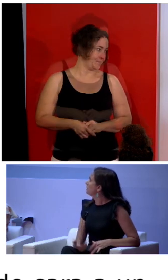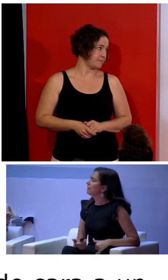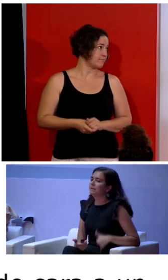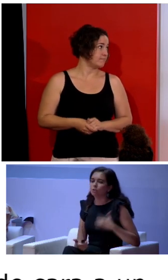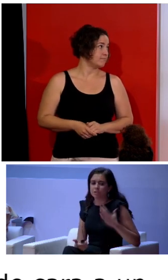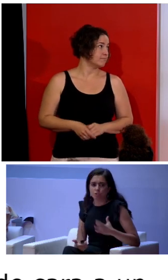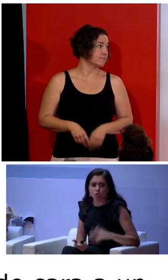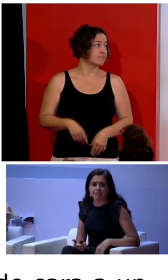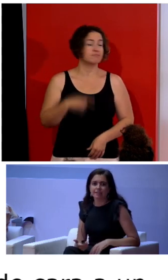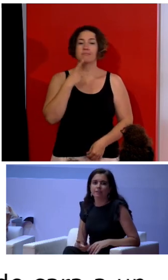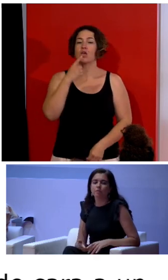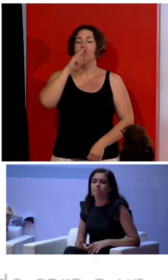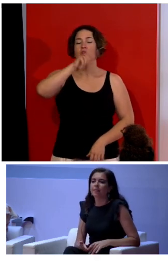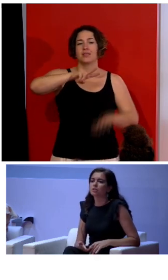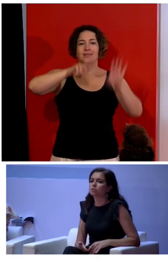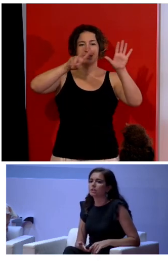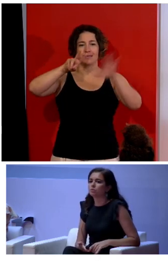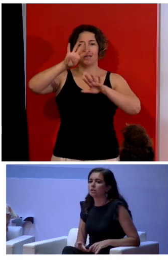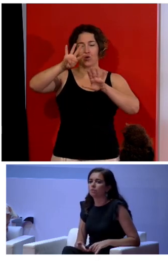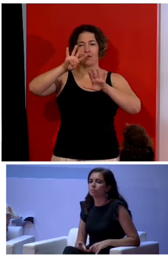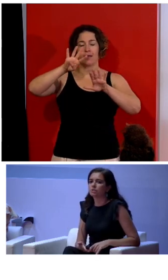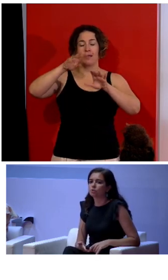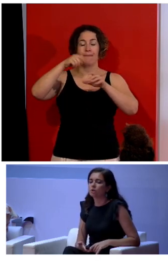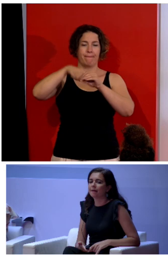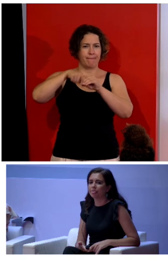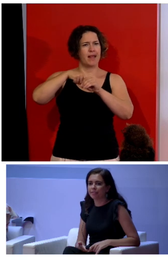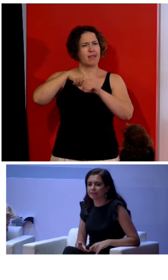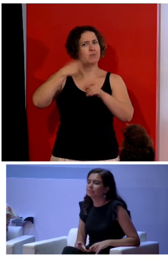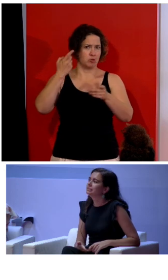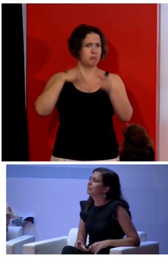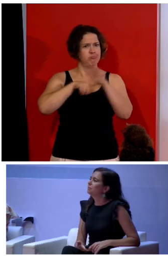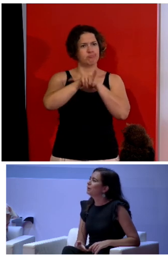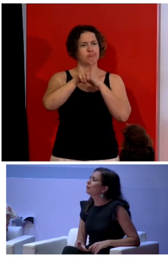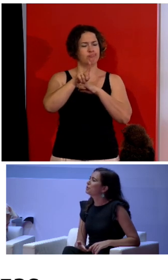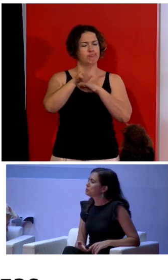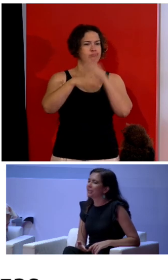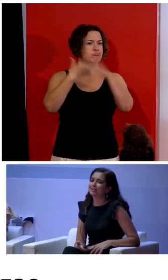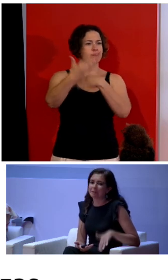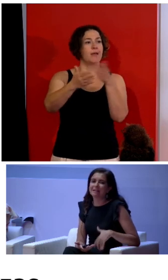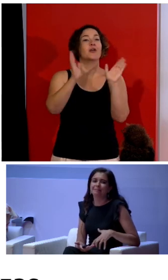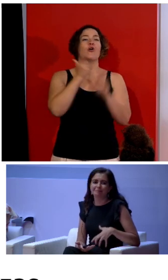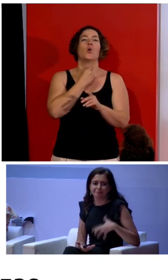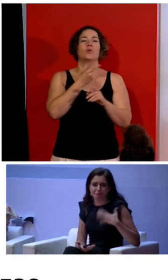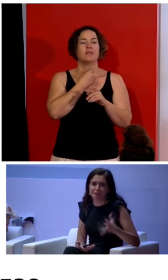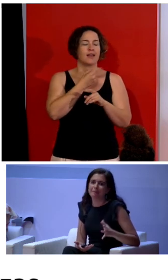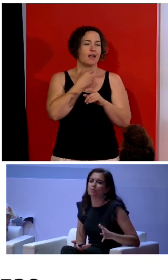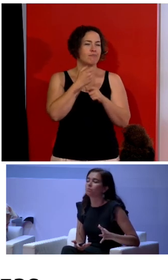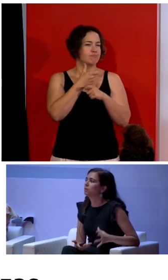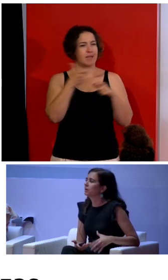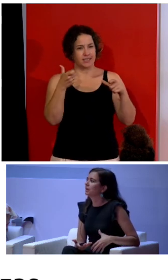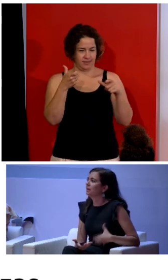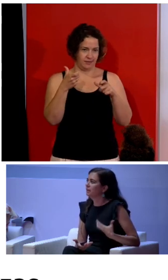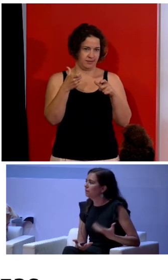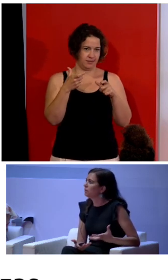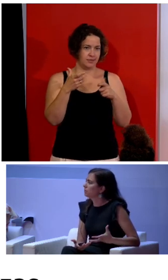Se comentaba también esas 279 plazas, consideramos que, bueno, pues que es un avance, pero que nos gustaría que todavía fuera mayor,